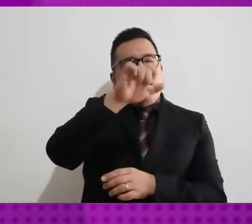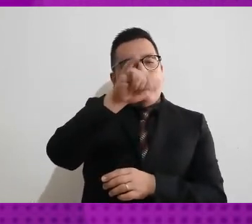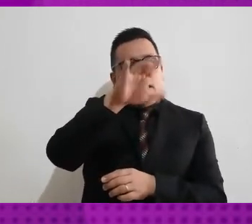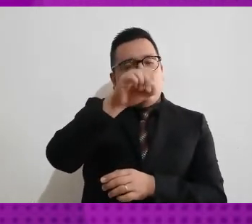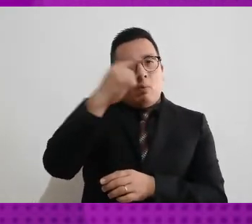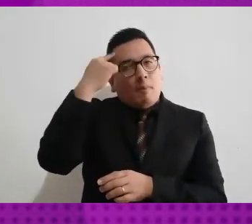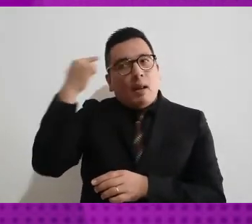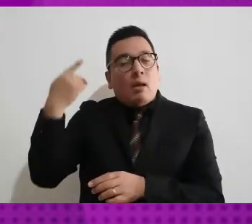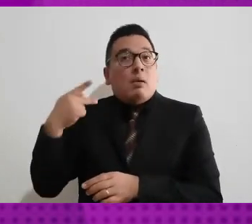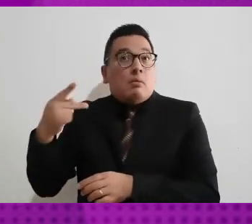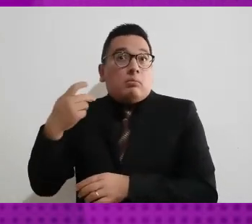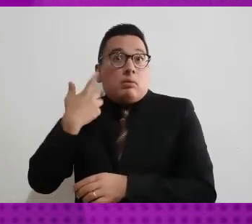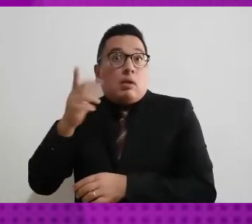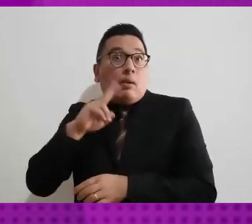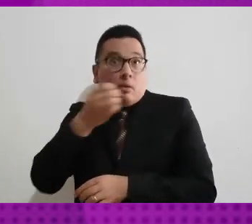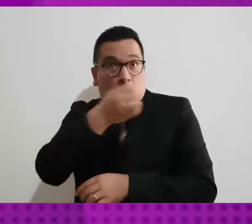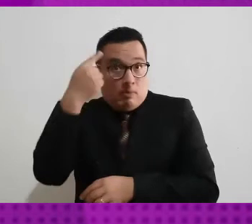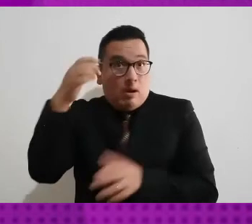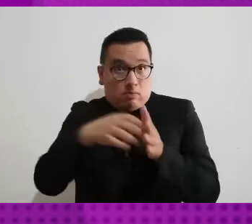país. Al final